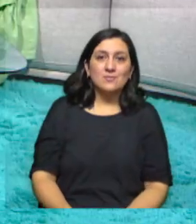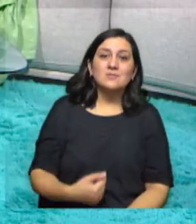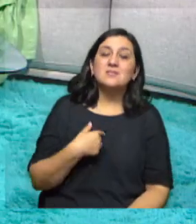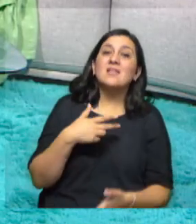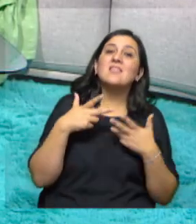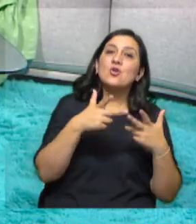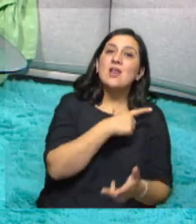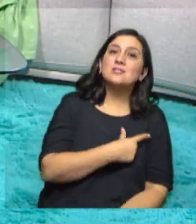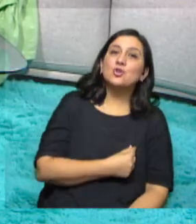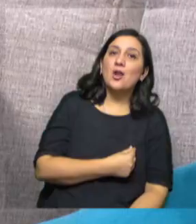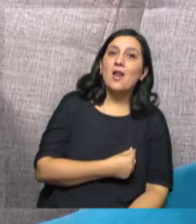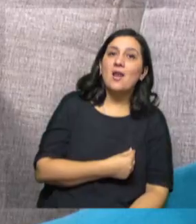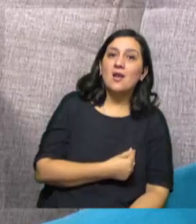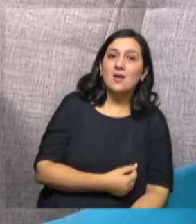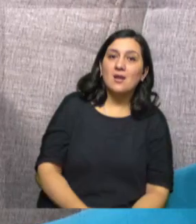nacional.